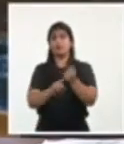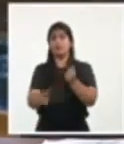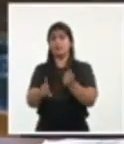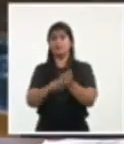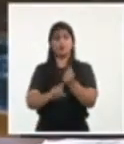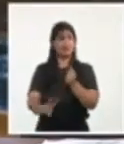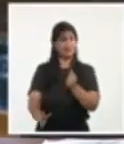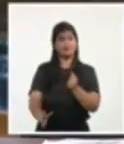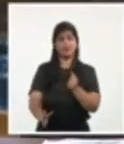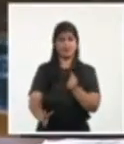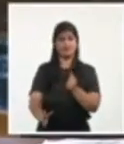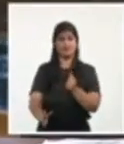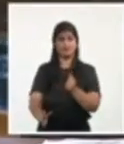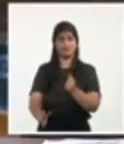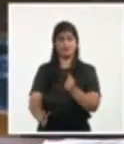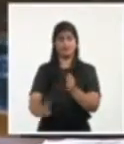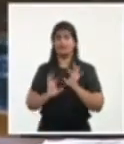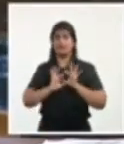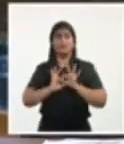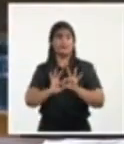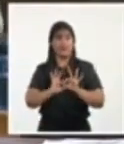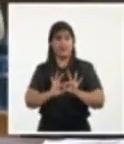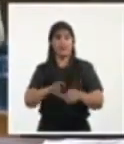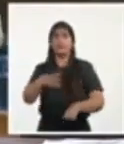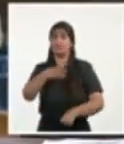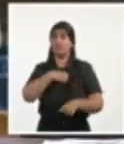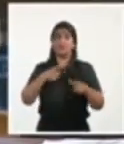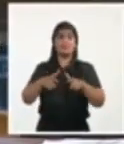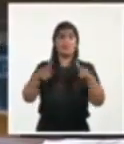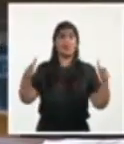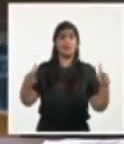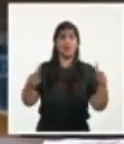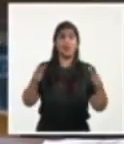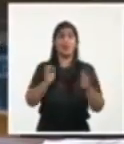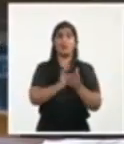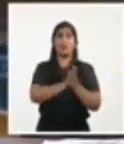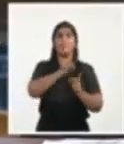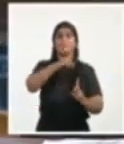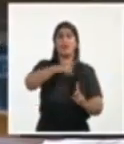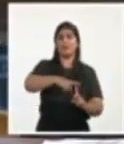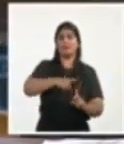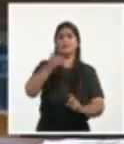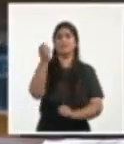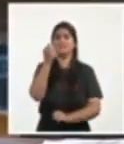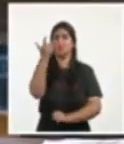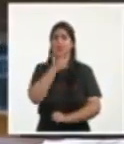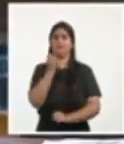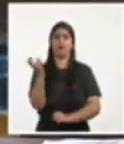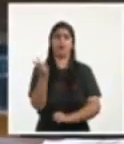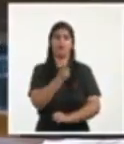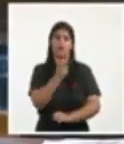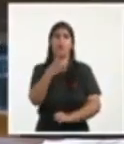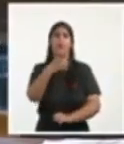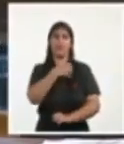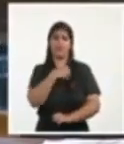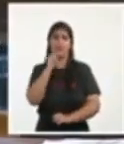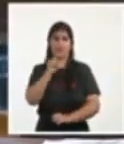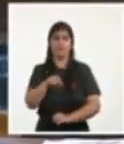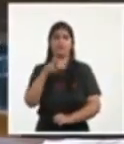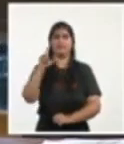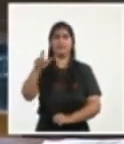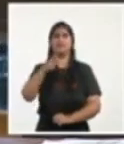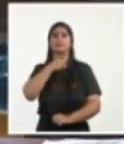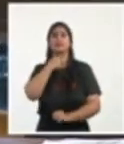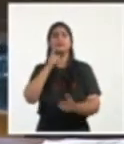identificando en las provincias de Matanzas y de Ciego de Ávila, que ustedes han estado siguiendo la situación compleja que